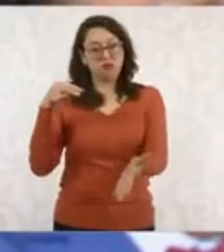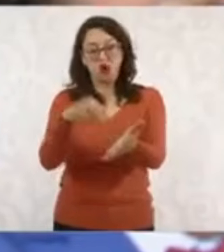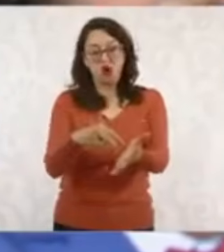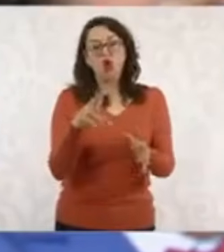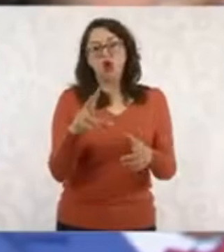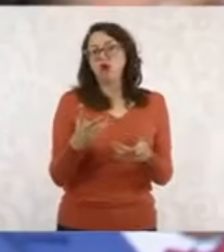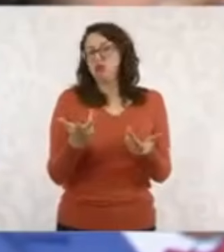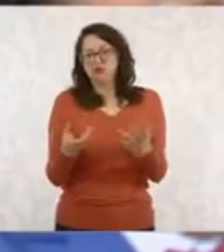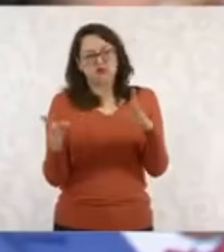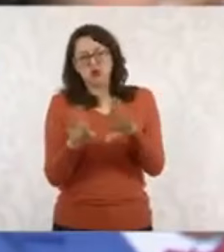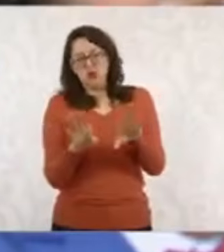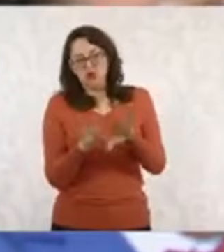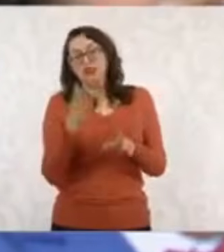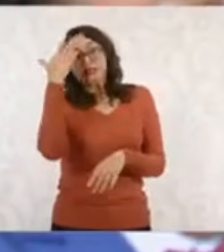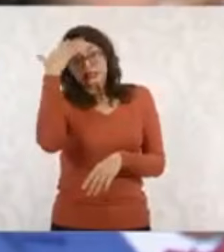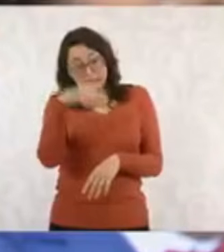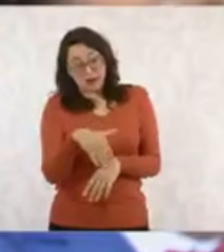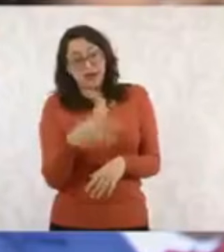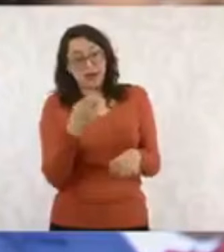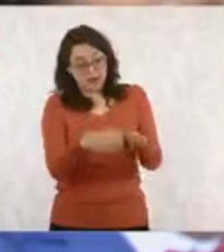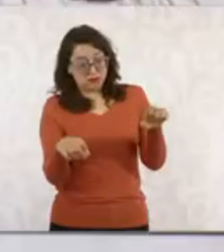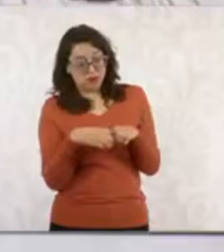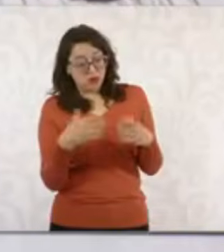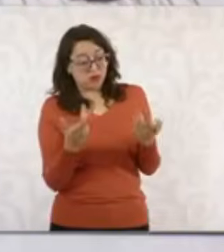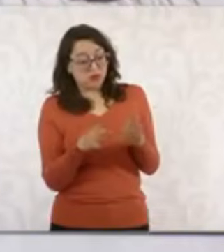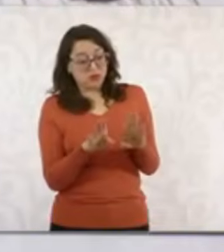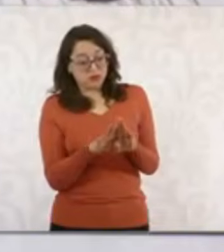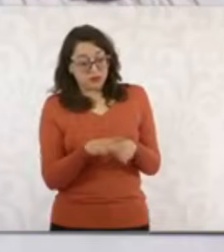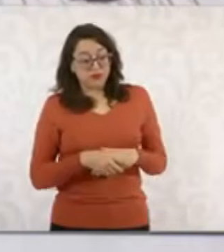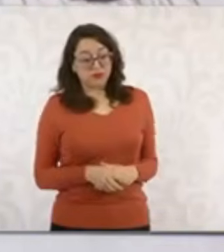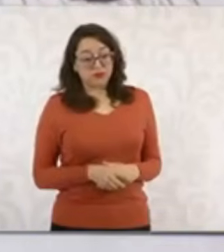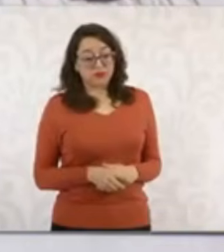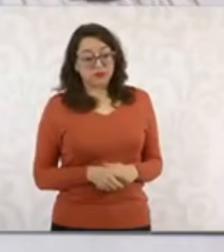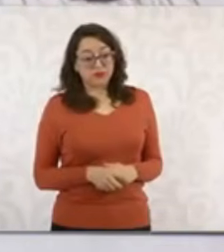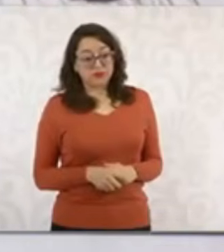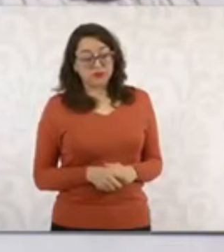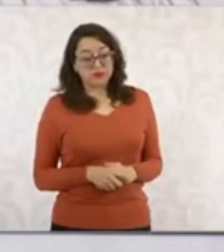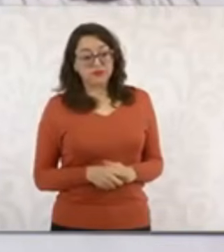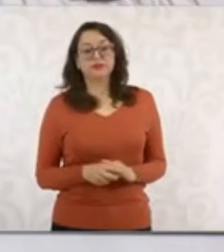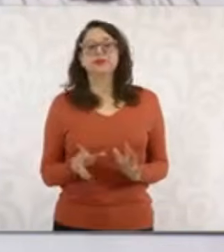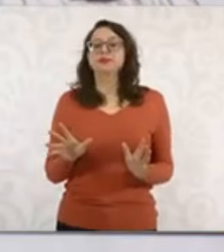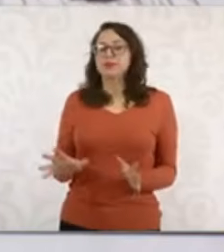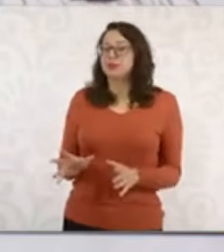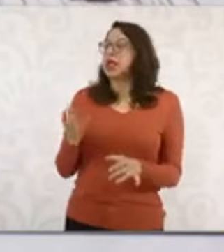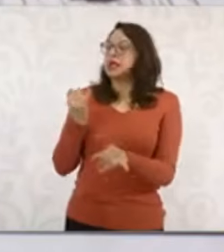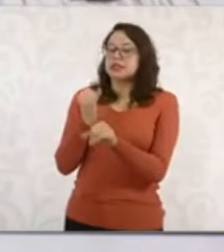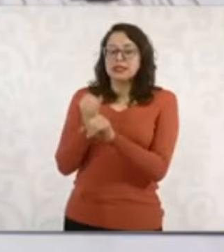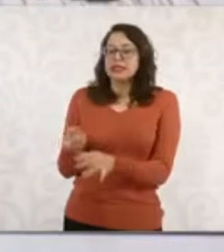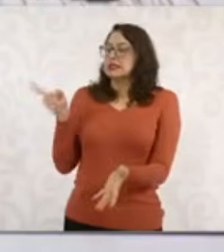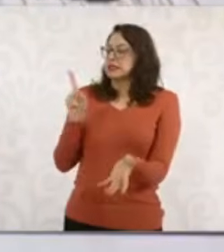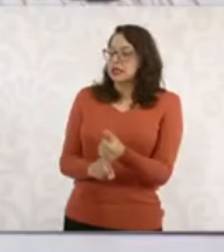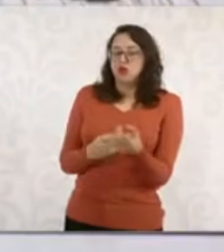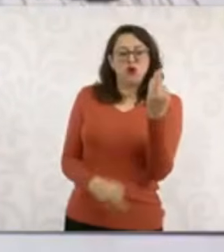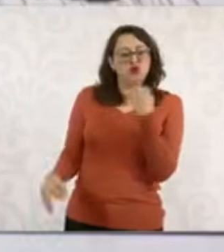Preguntarle, ¿usted sabía de esto? ¿Qué fue lo que le informó su equipo? Primero, Toda red social tiene